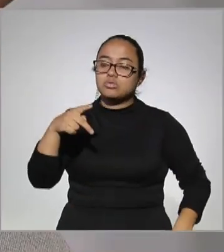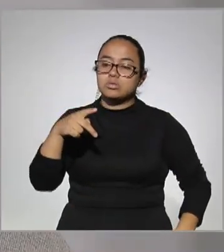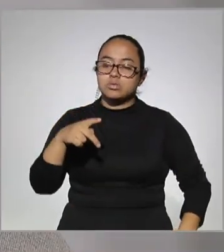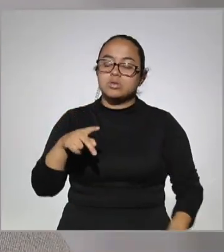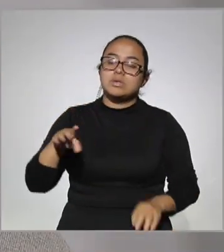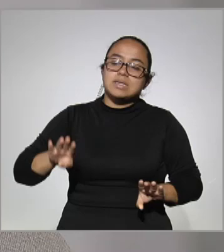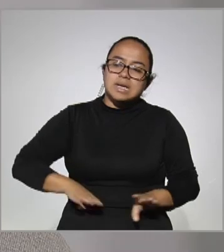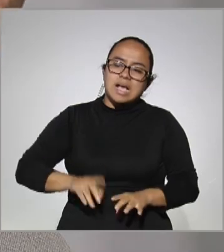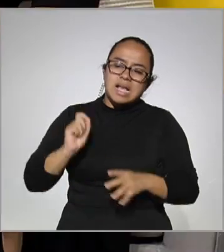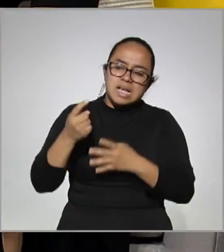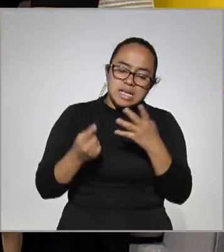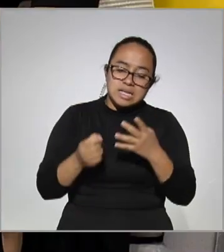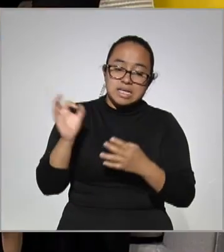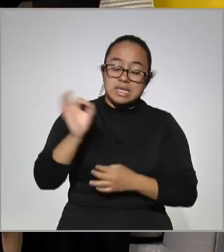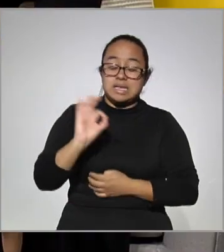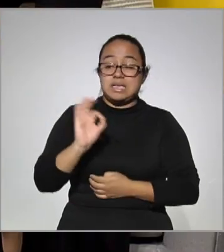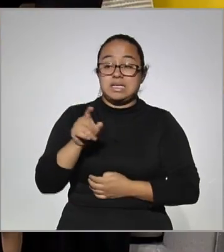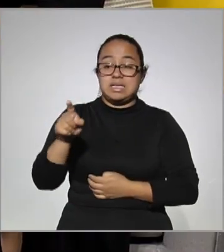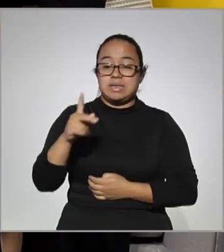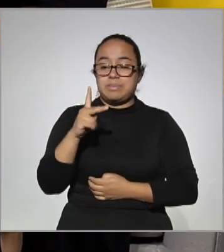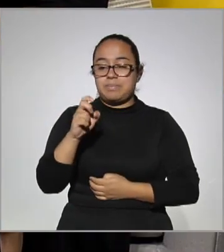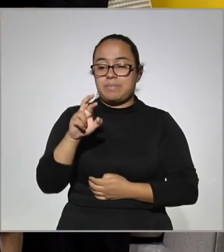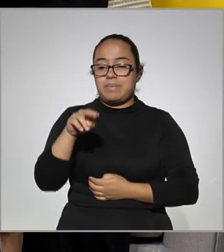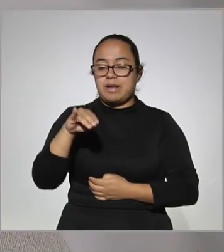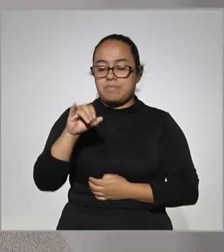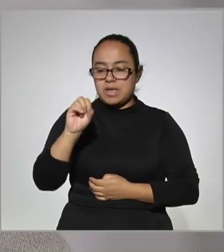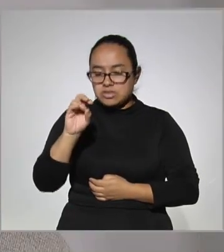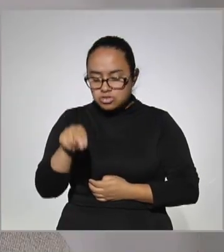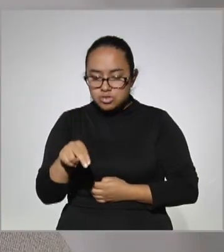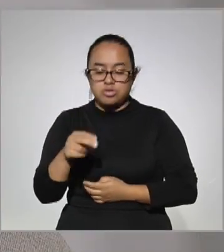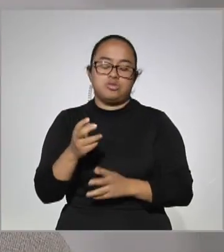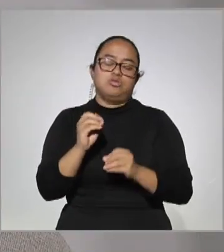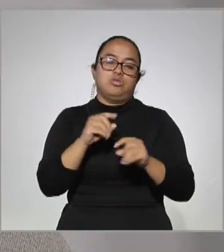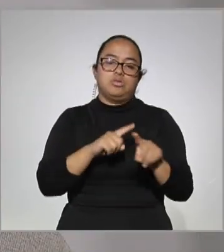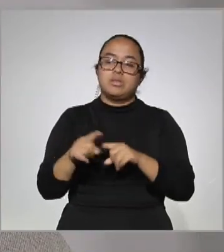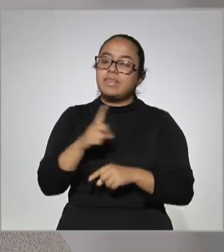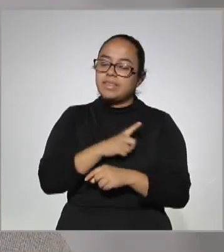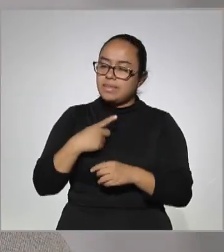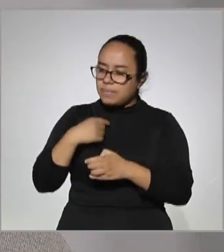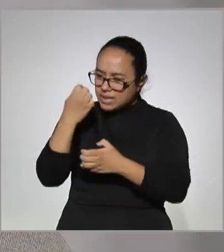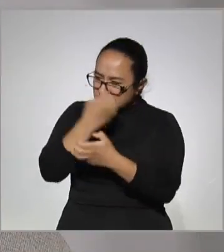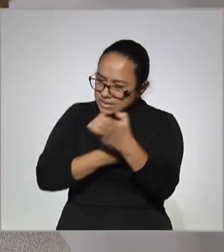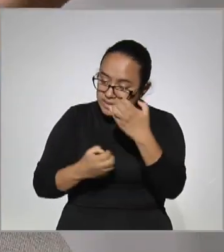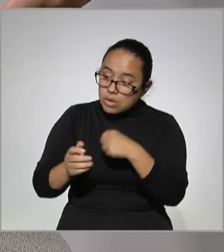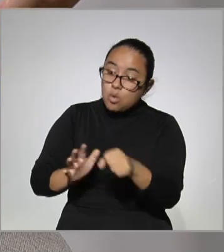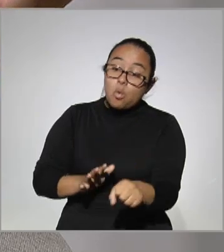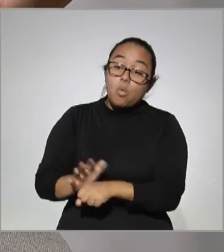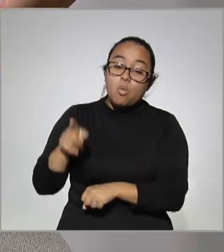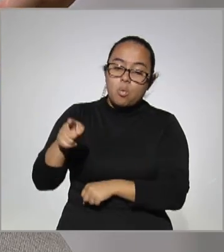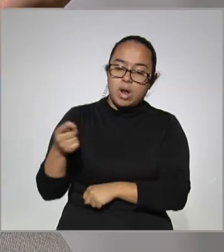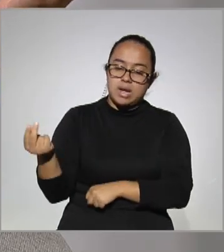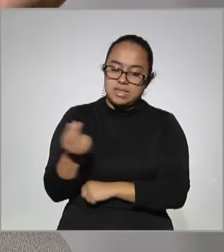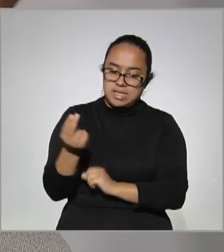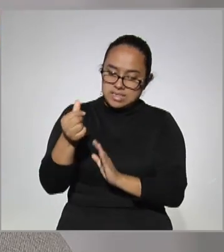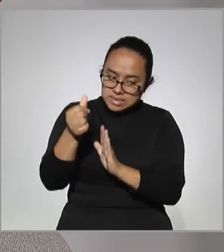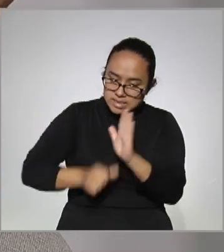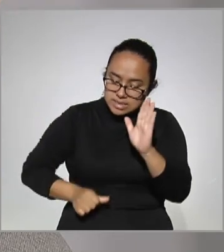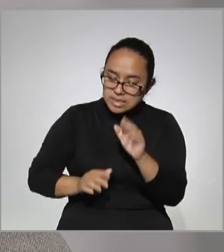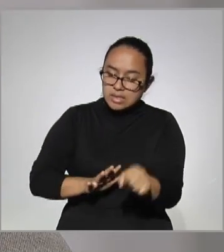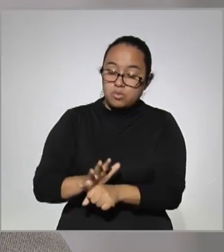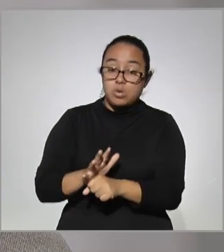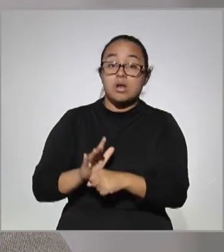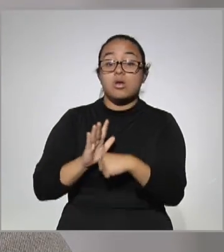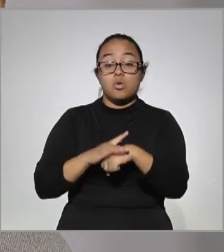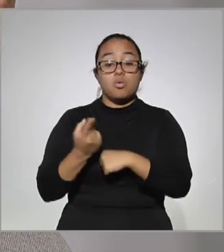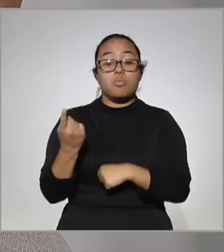de la lesión, si tiene algo que se llama permeación linfovascular y todo, para saber el tipo de cirugía que se tiene que realizar. ¿Por qué?